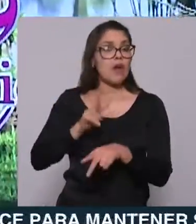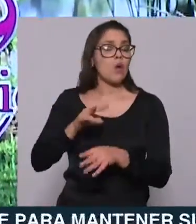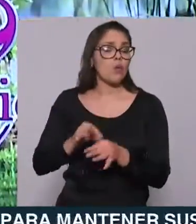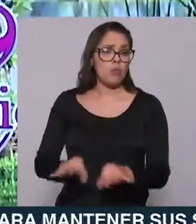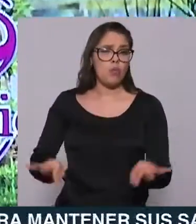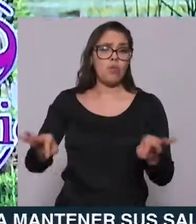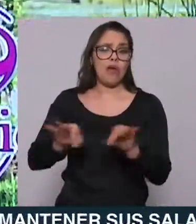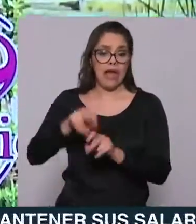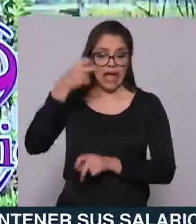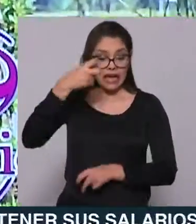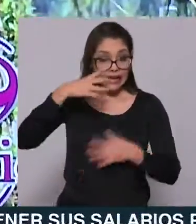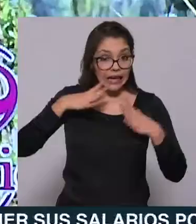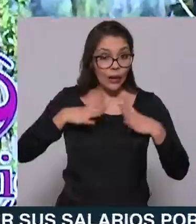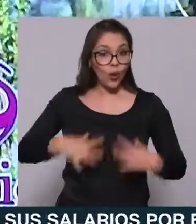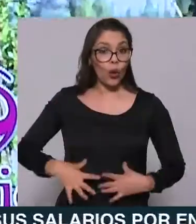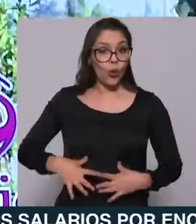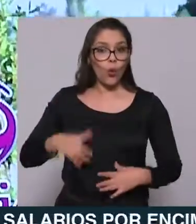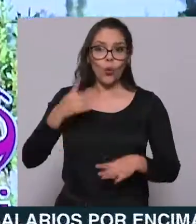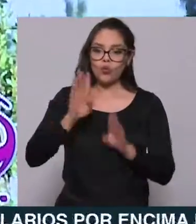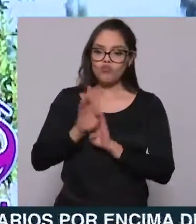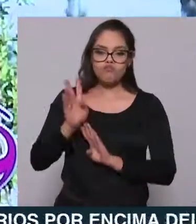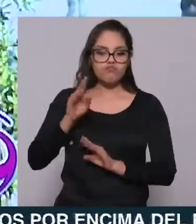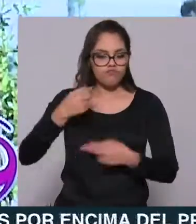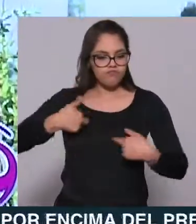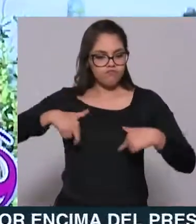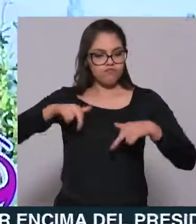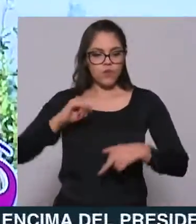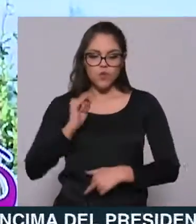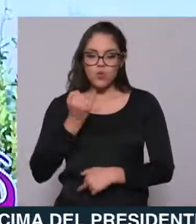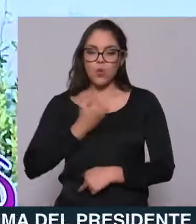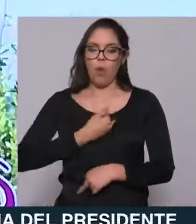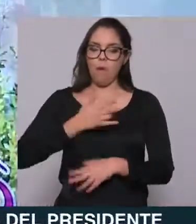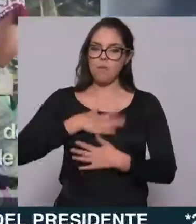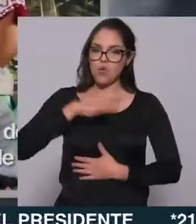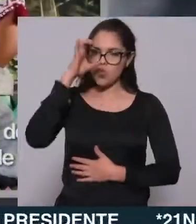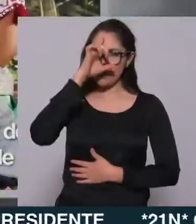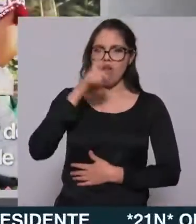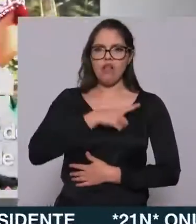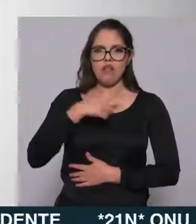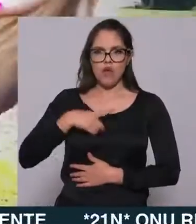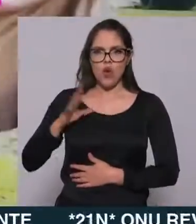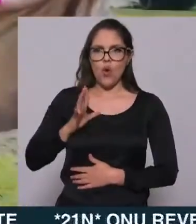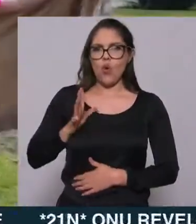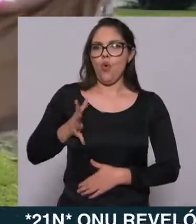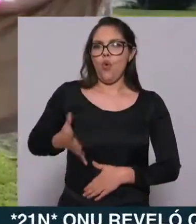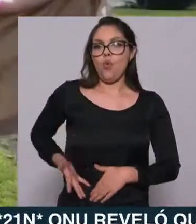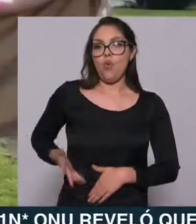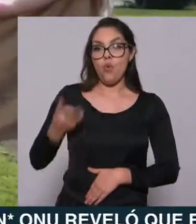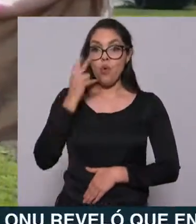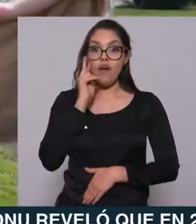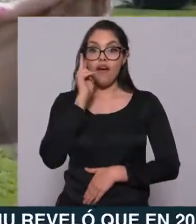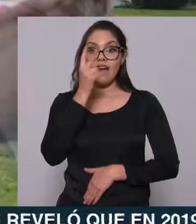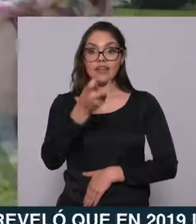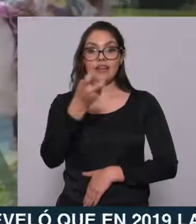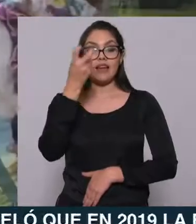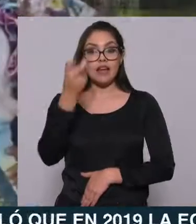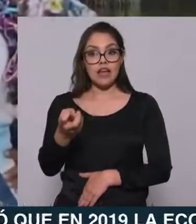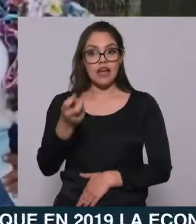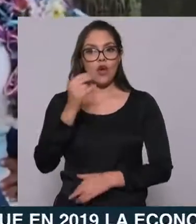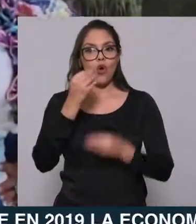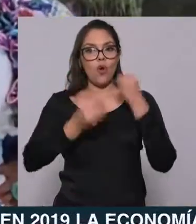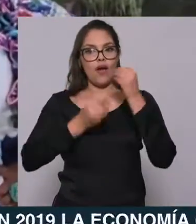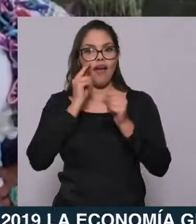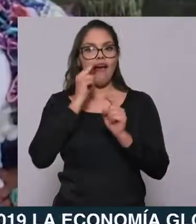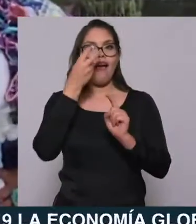nos representa como identidad cultural y debemos de portarla con orgullo. Los jueces, eso es lo que notan. Nuestro discurso también es muy